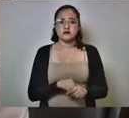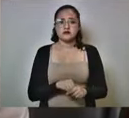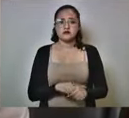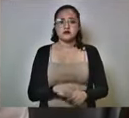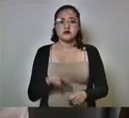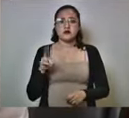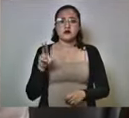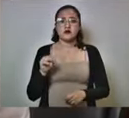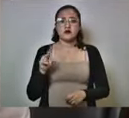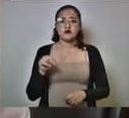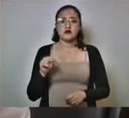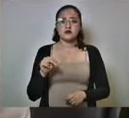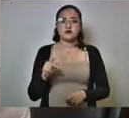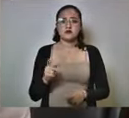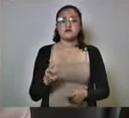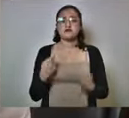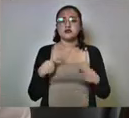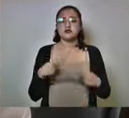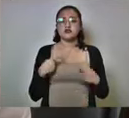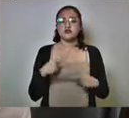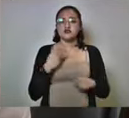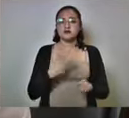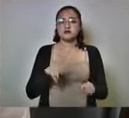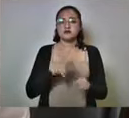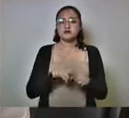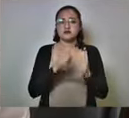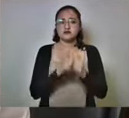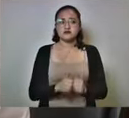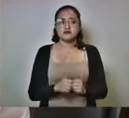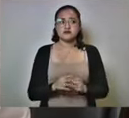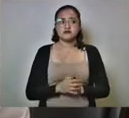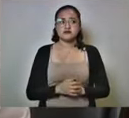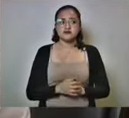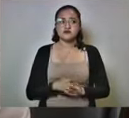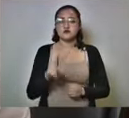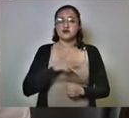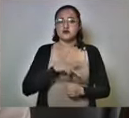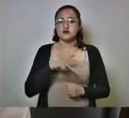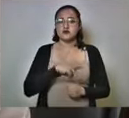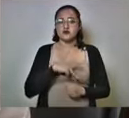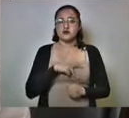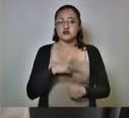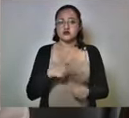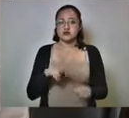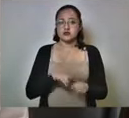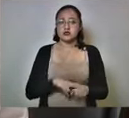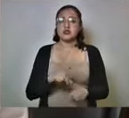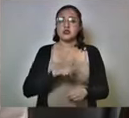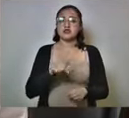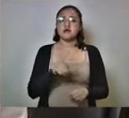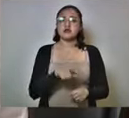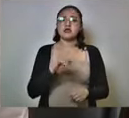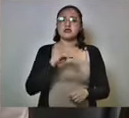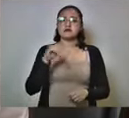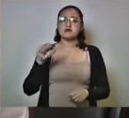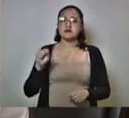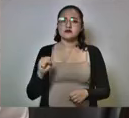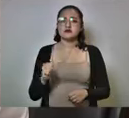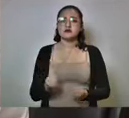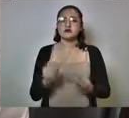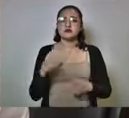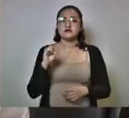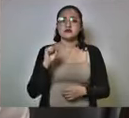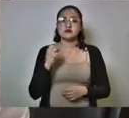total de 80 pacientes hospitalizados. ¿En nuestro sistema? En nuestro sistema, señor. ¿Después dónde? ¿Cuántos hay en el IMSS? En el IMSS